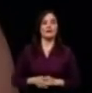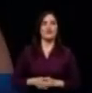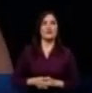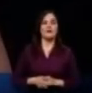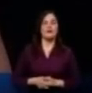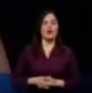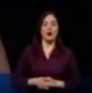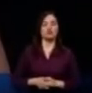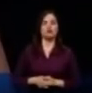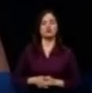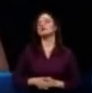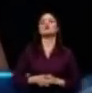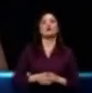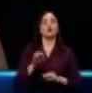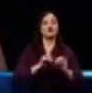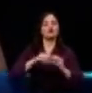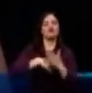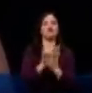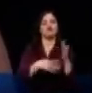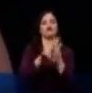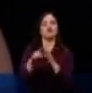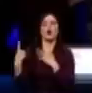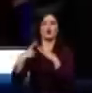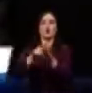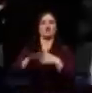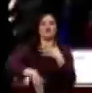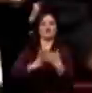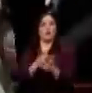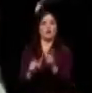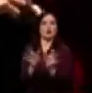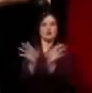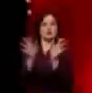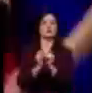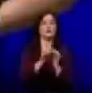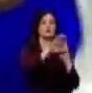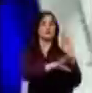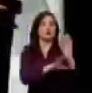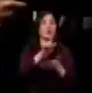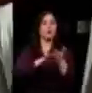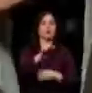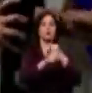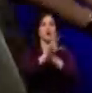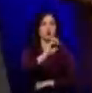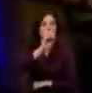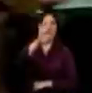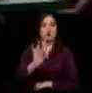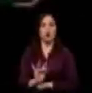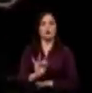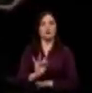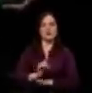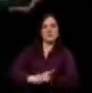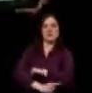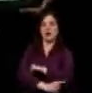Justamente para la construcción de la política pública y la inclusión de las poblaciones en general. La actual constitución aprobada en 2008 sanciona toda forma